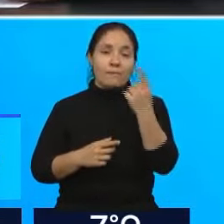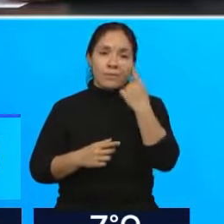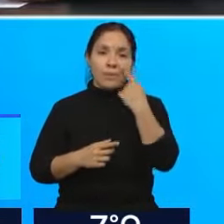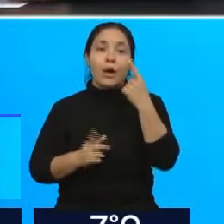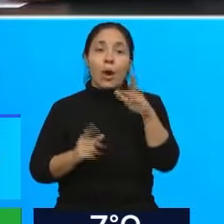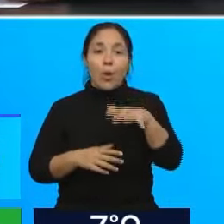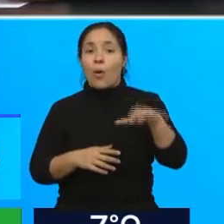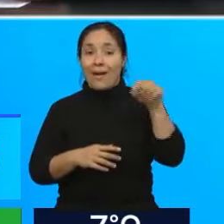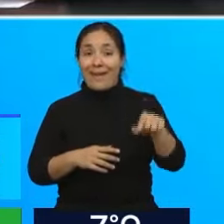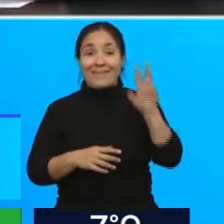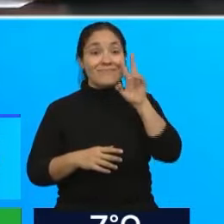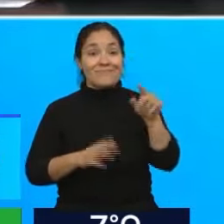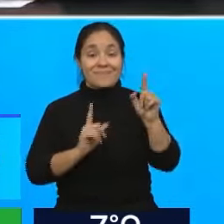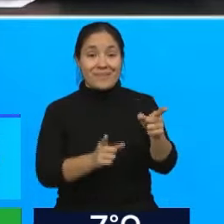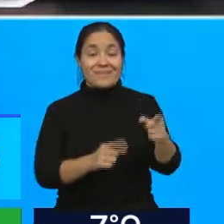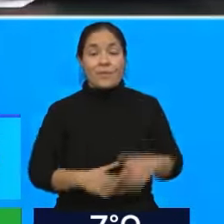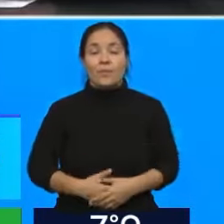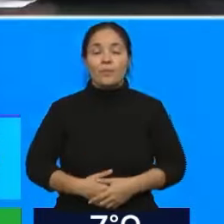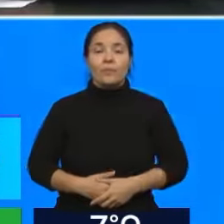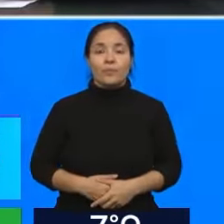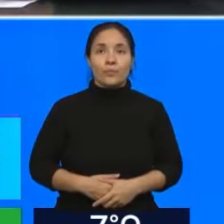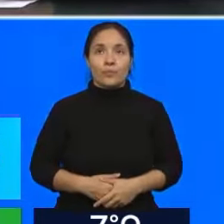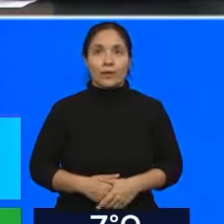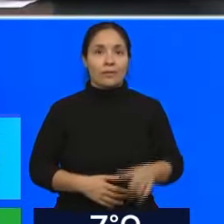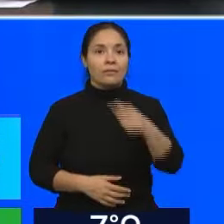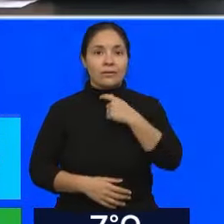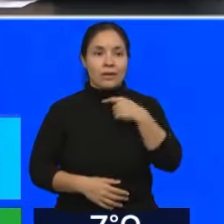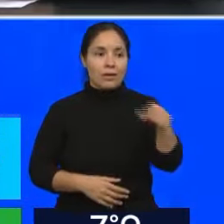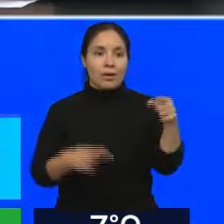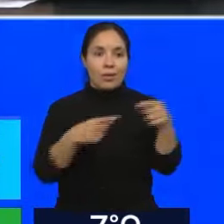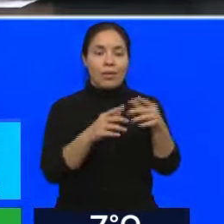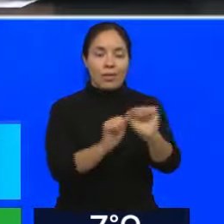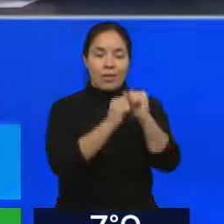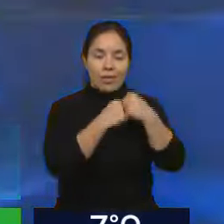que emprendieron la huida, ubicada en Juncal. Pretendían esconderse. Gracias, Pedro, muy amable.